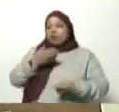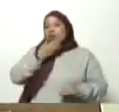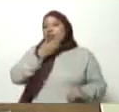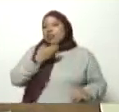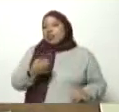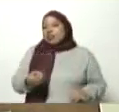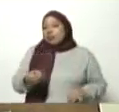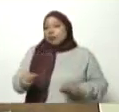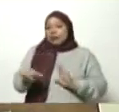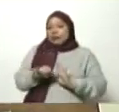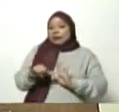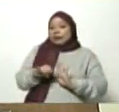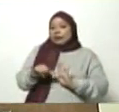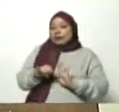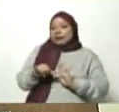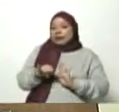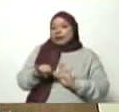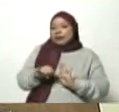encima,